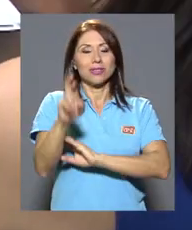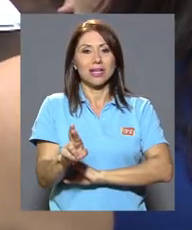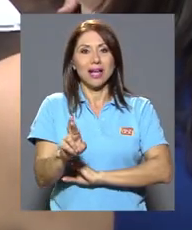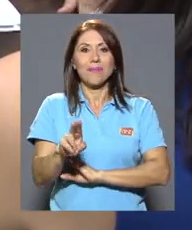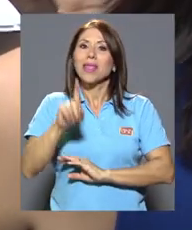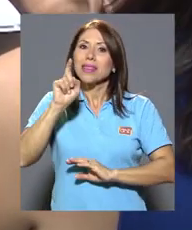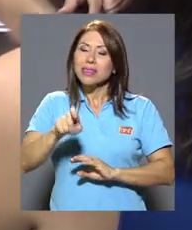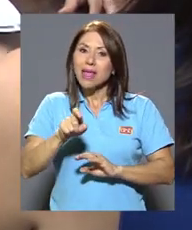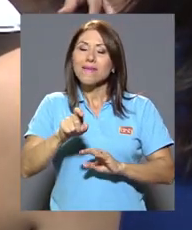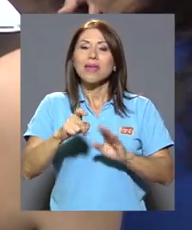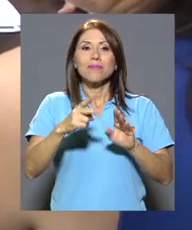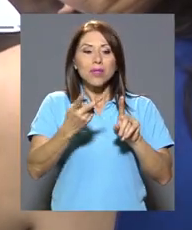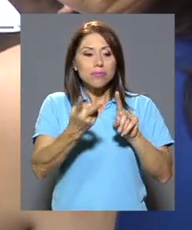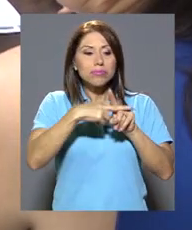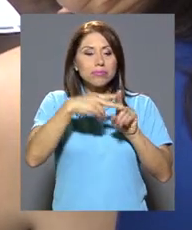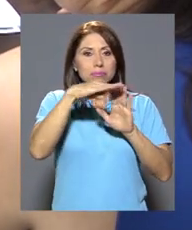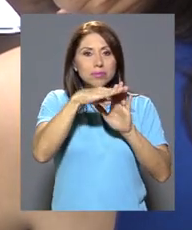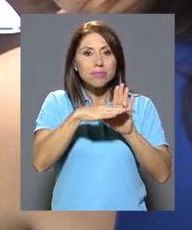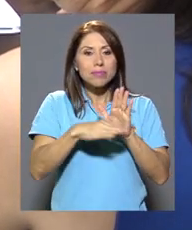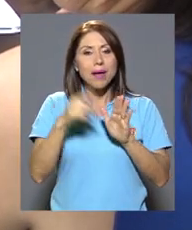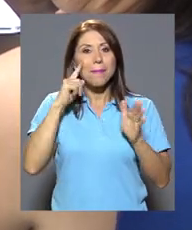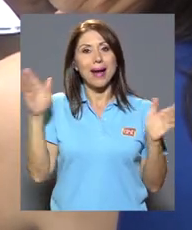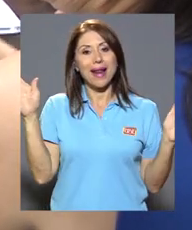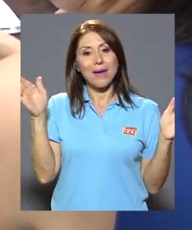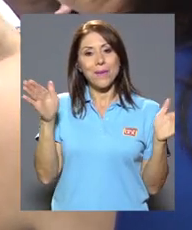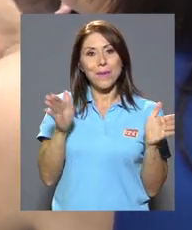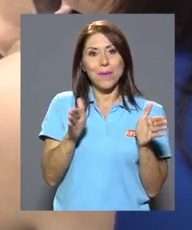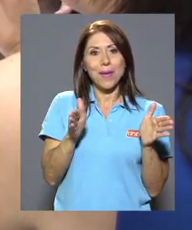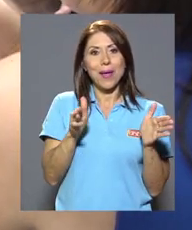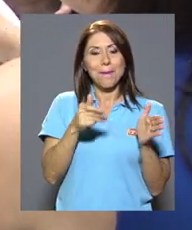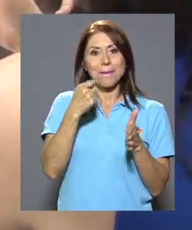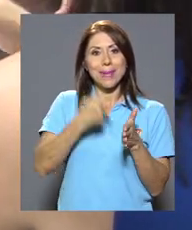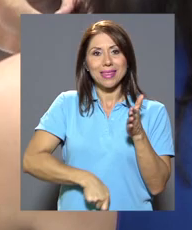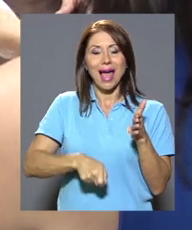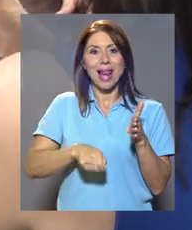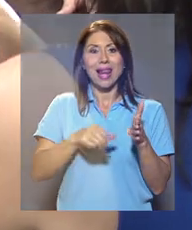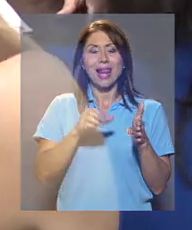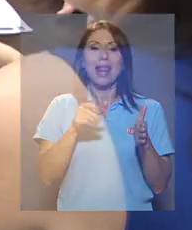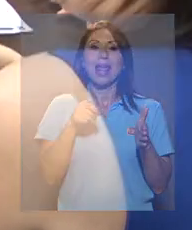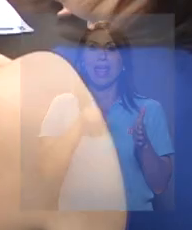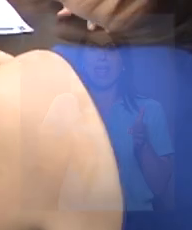medidas para reducir la presencia y el uso de este metal en los espacios académicos o de trabajo.